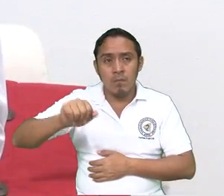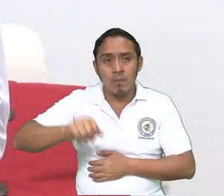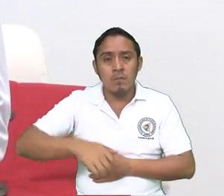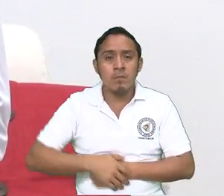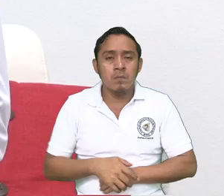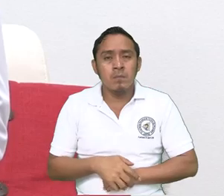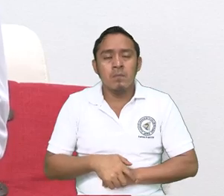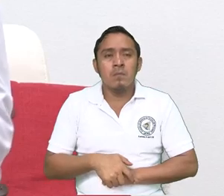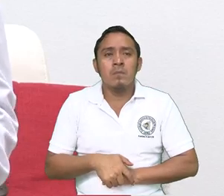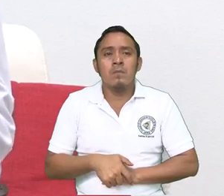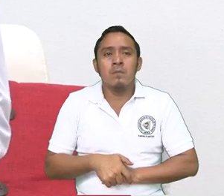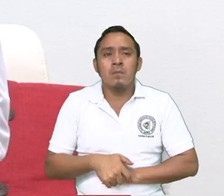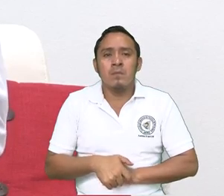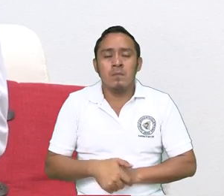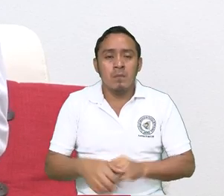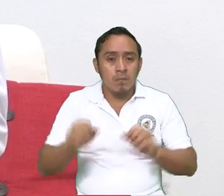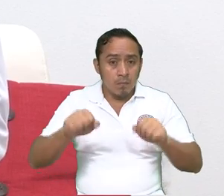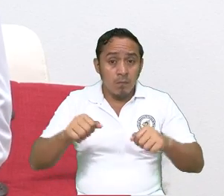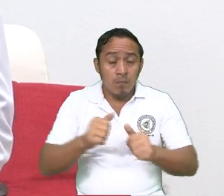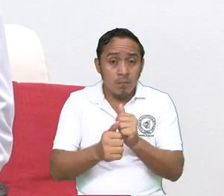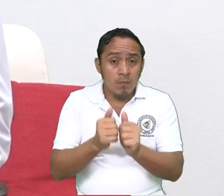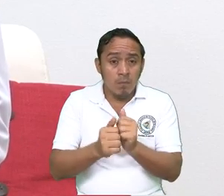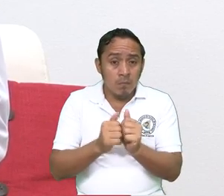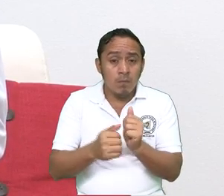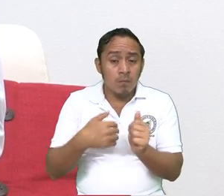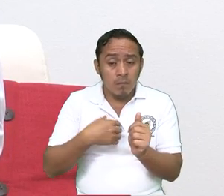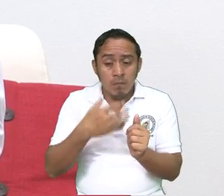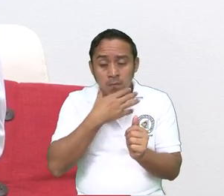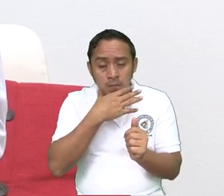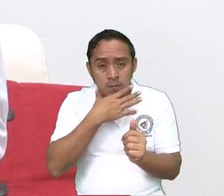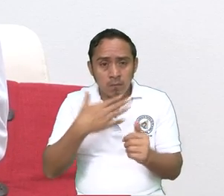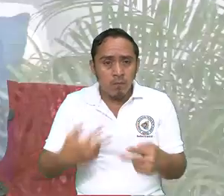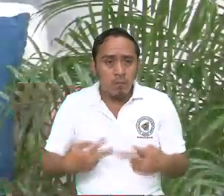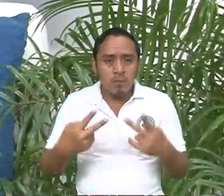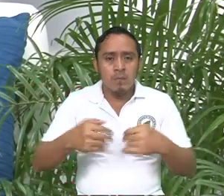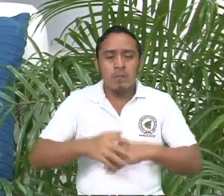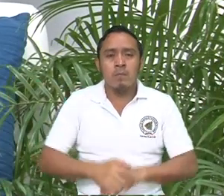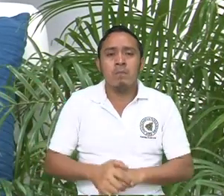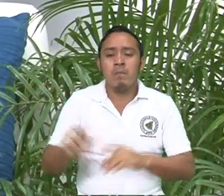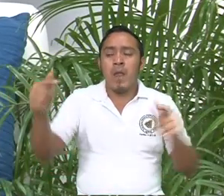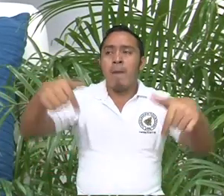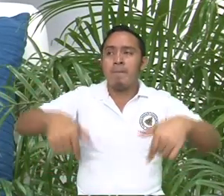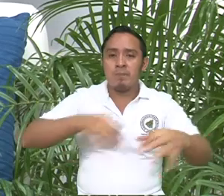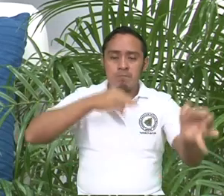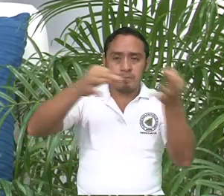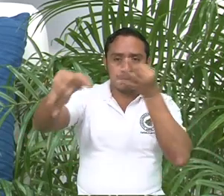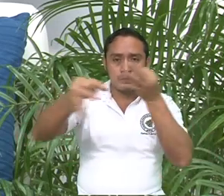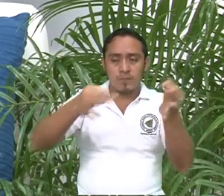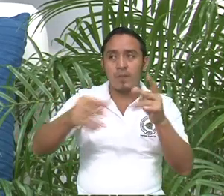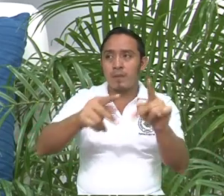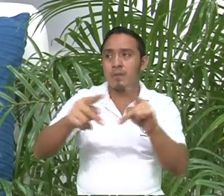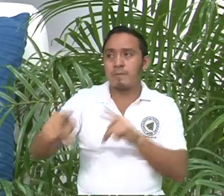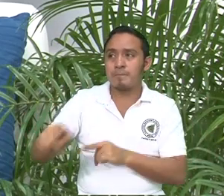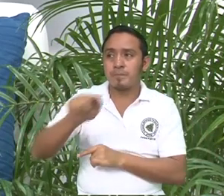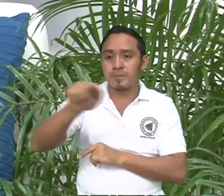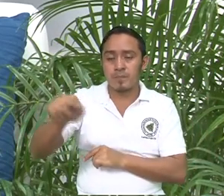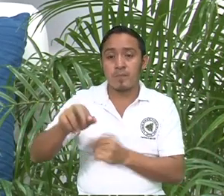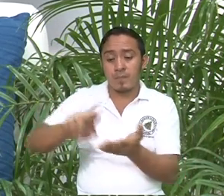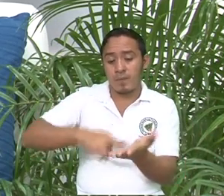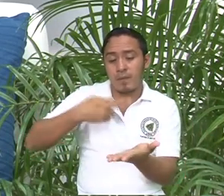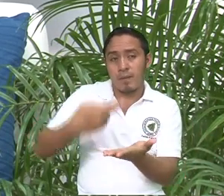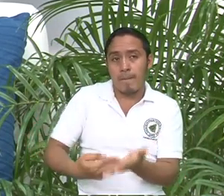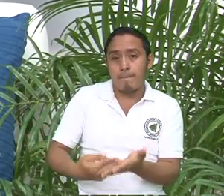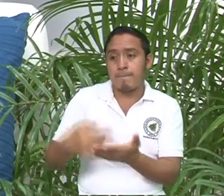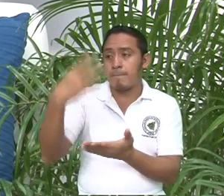sangre puede comprometer tu vida doctor aquí vale hacer la aclaración a todas esas personas que son donante